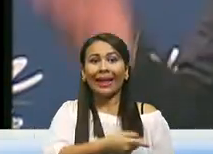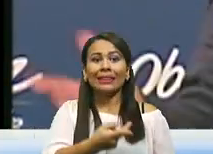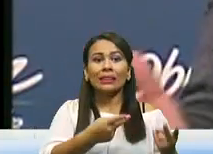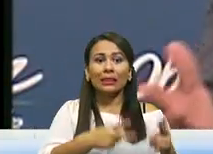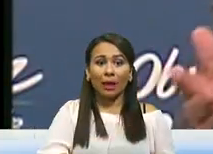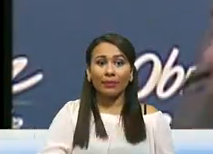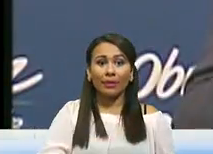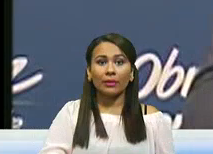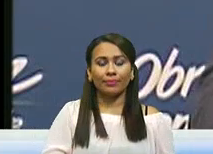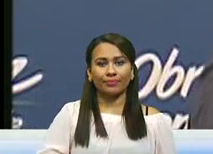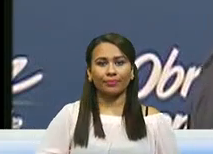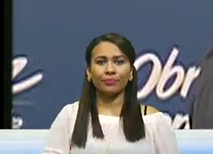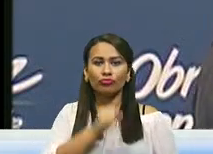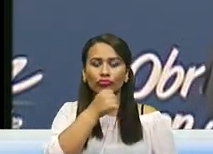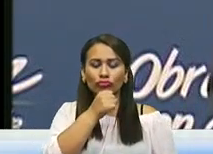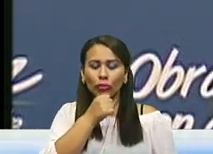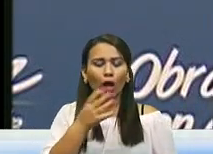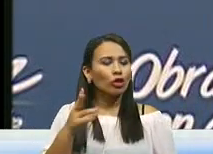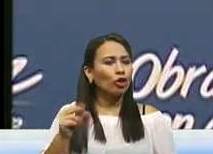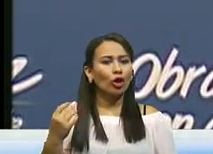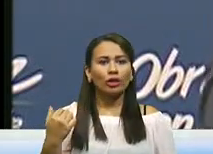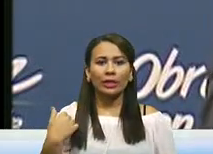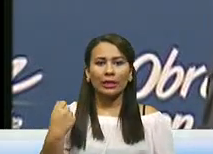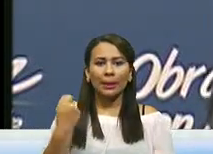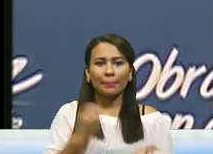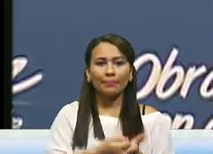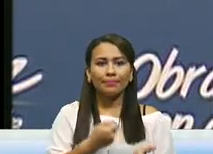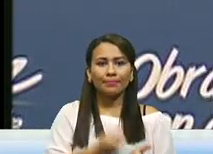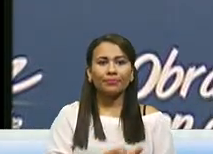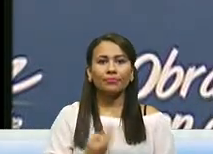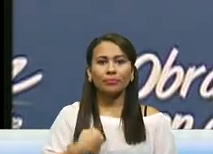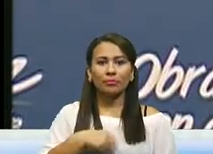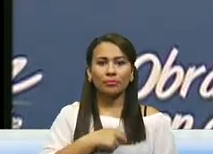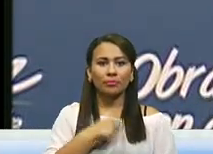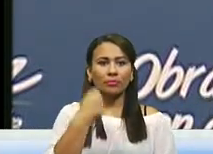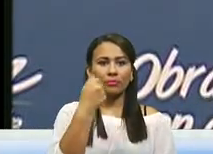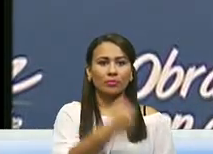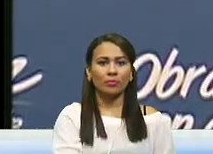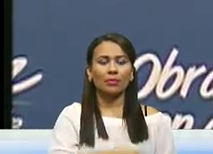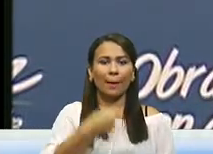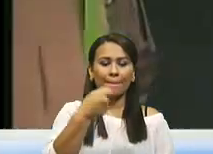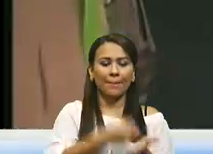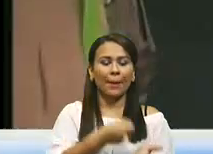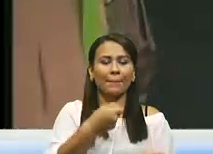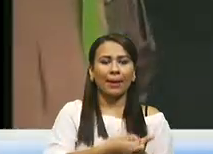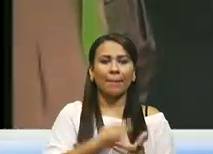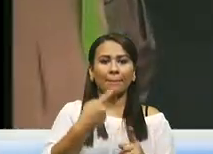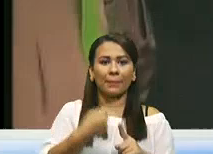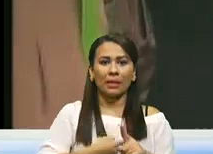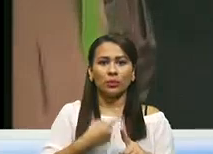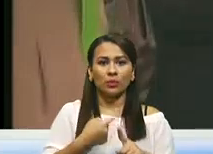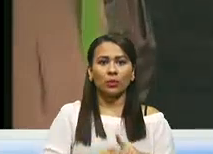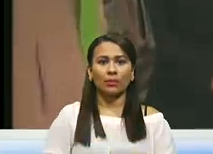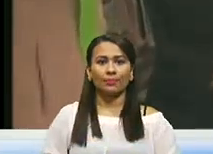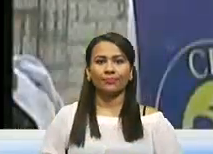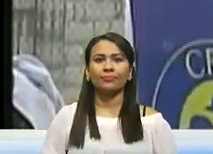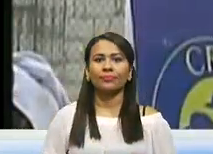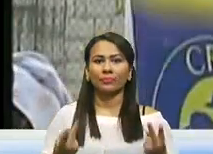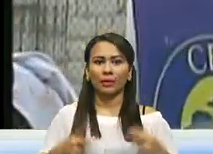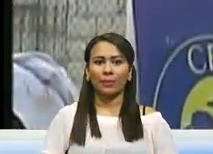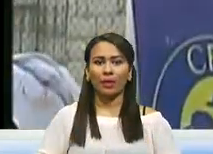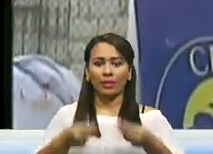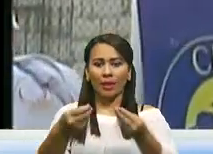queridos viejecitos, que no tienen pensión, les vamos a dar una pensión mensual. Además, destacó los proyectos